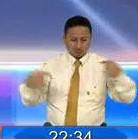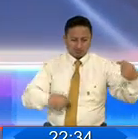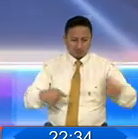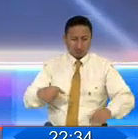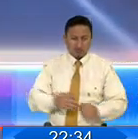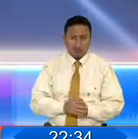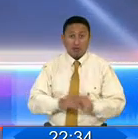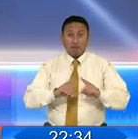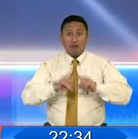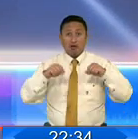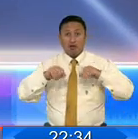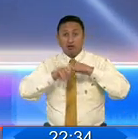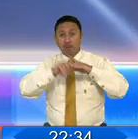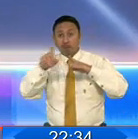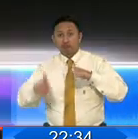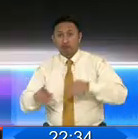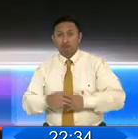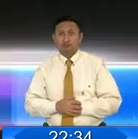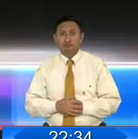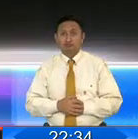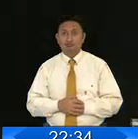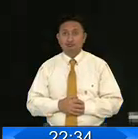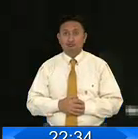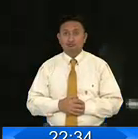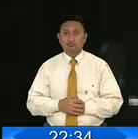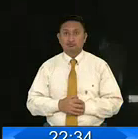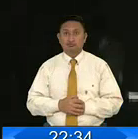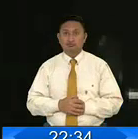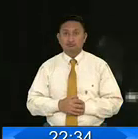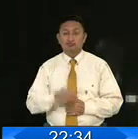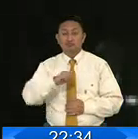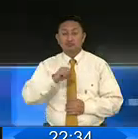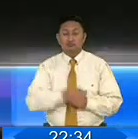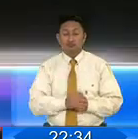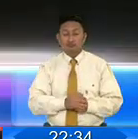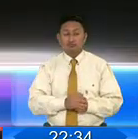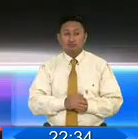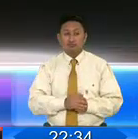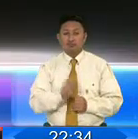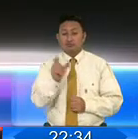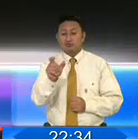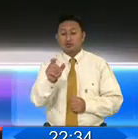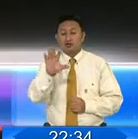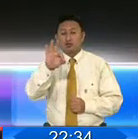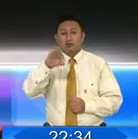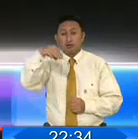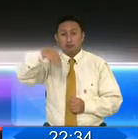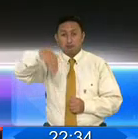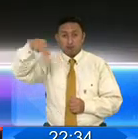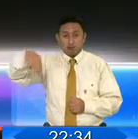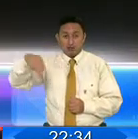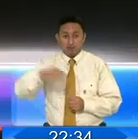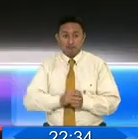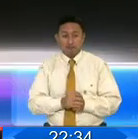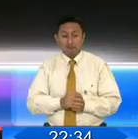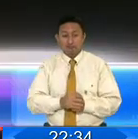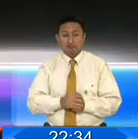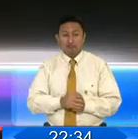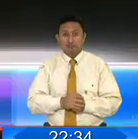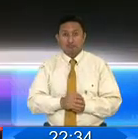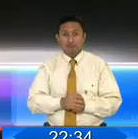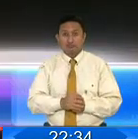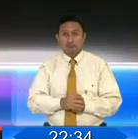pero lograron sobrevivir al ataque. Hay vainas servidas que son de calibre 9 milímetros y calibre